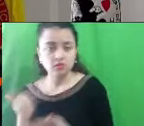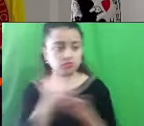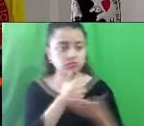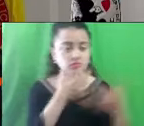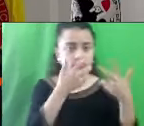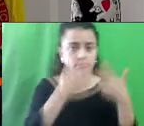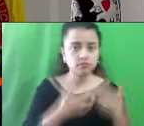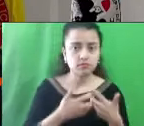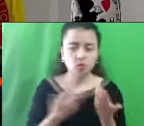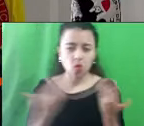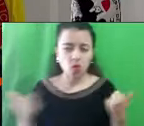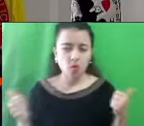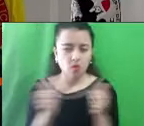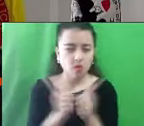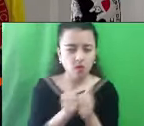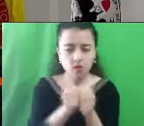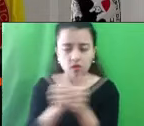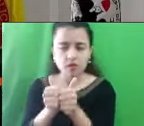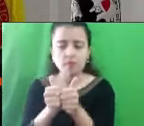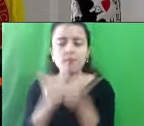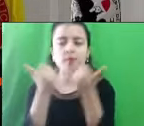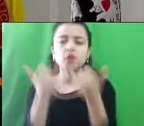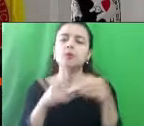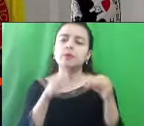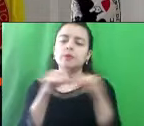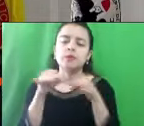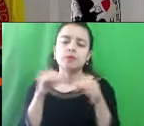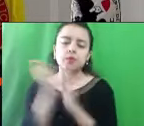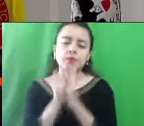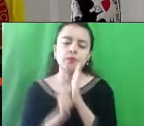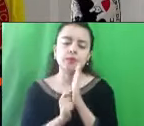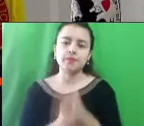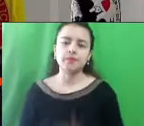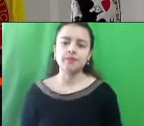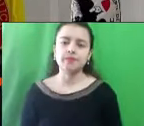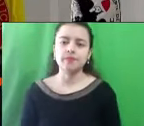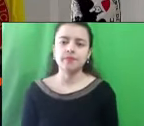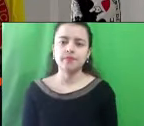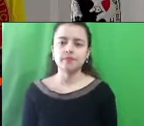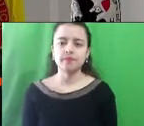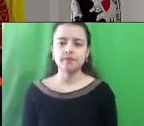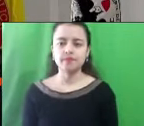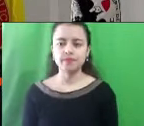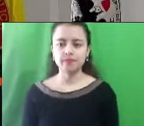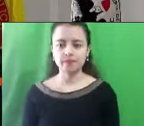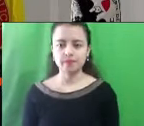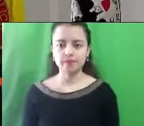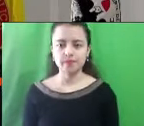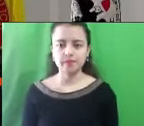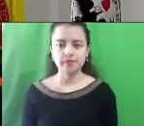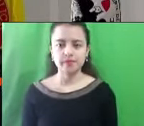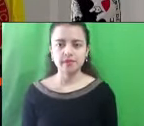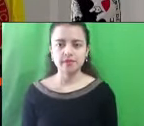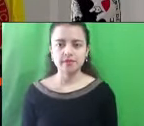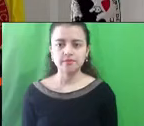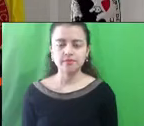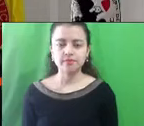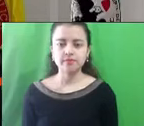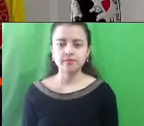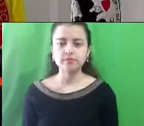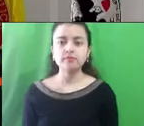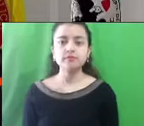todo esto se los vamos a estar contando en el día de hoy, esperando que ustedes estén muy atentos, que compartan esta información, a lo cual los